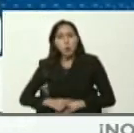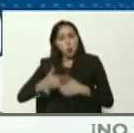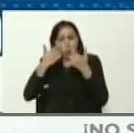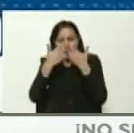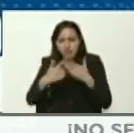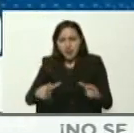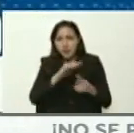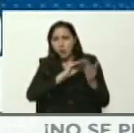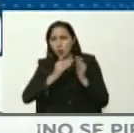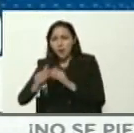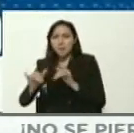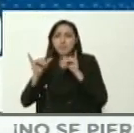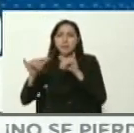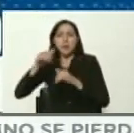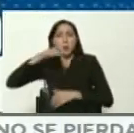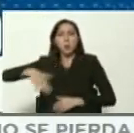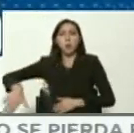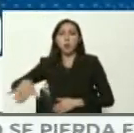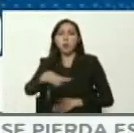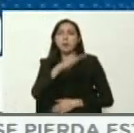y las libertadoras, Angélica.